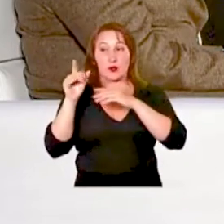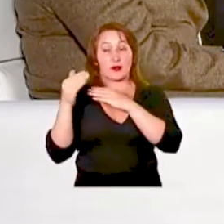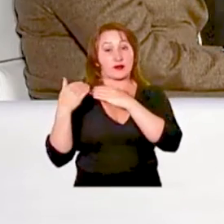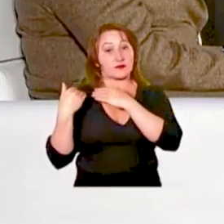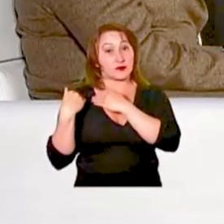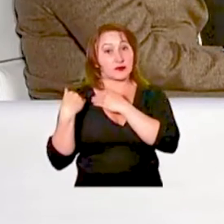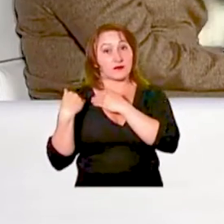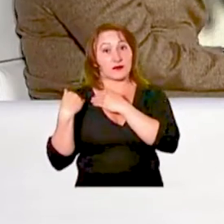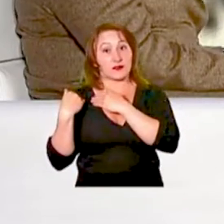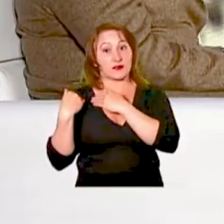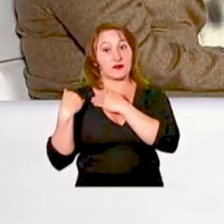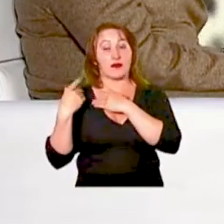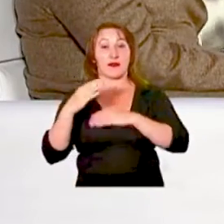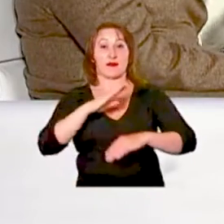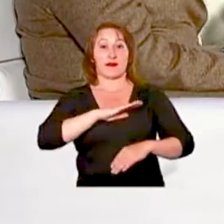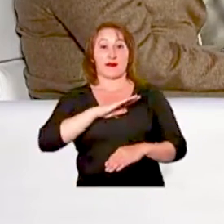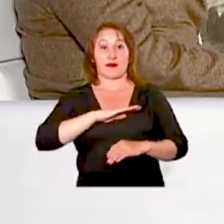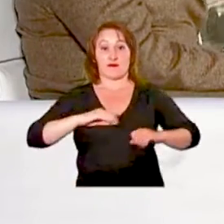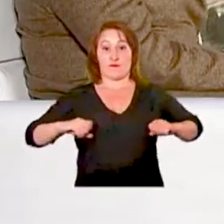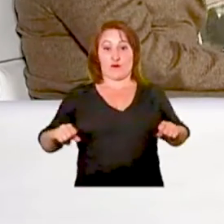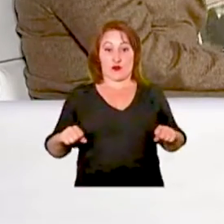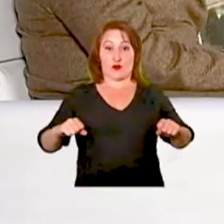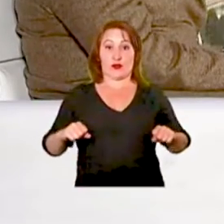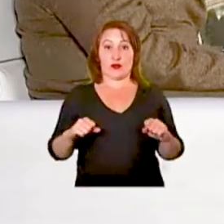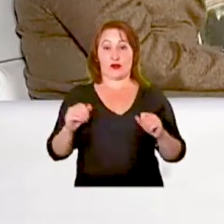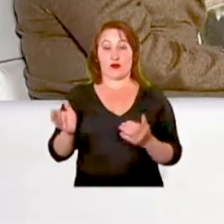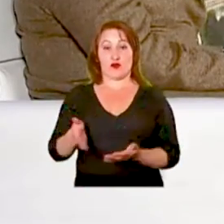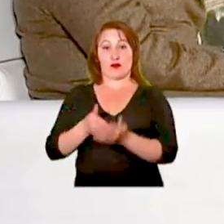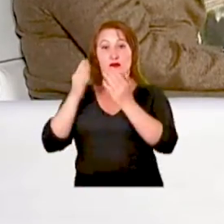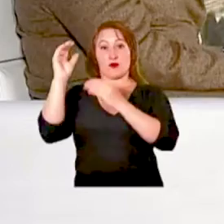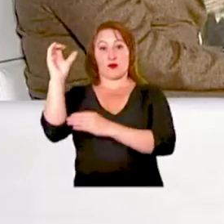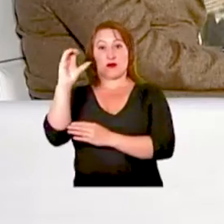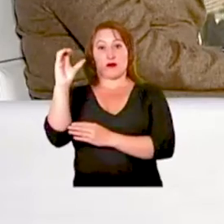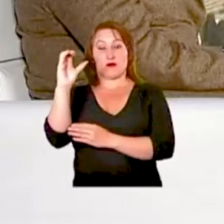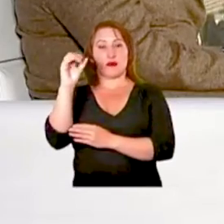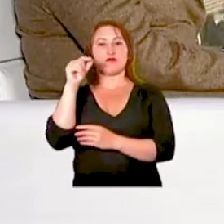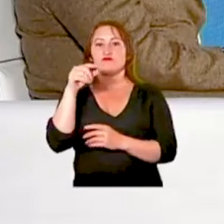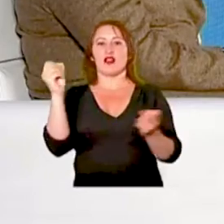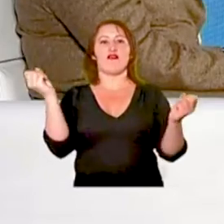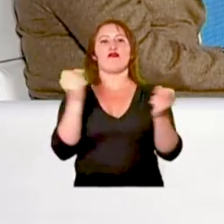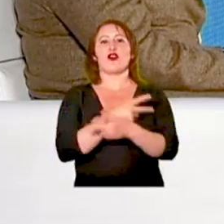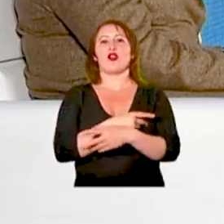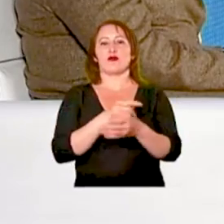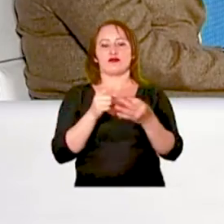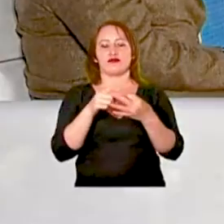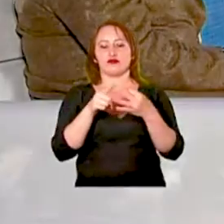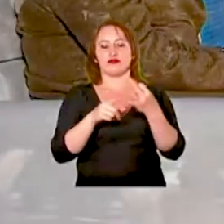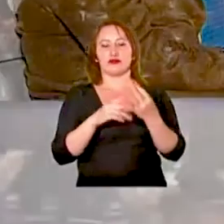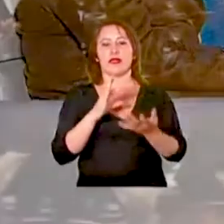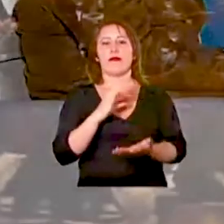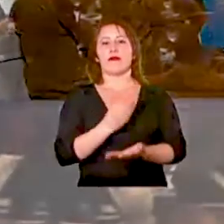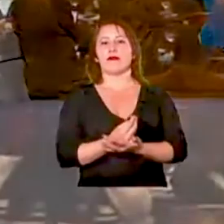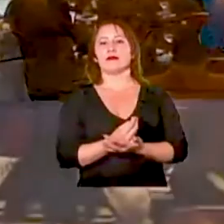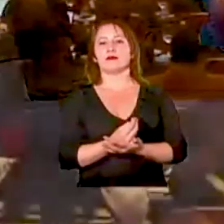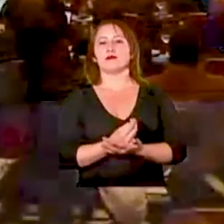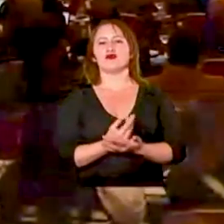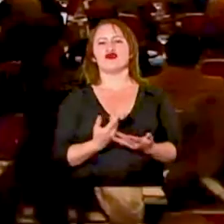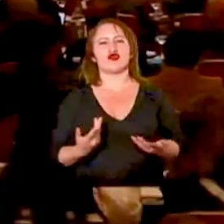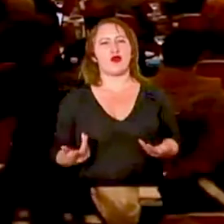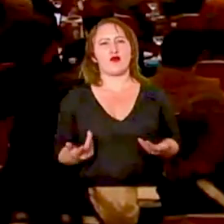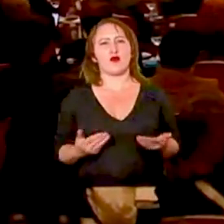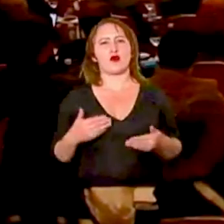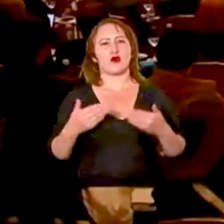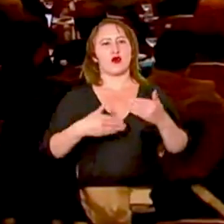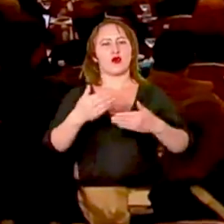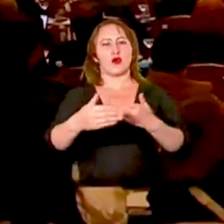caso de la sentencia del exalcalde de Bogotá contra Colombia, por cuanto que violó esas tres garantías al tramitar bajo